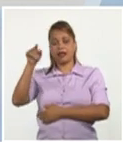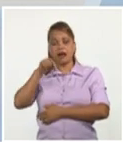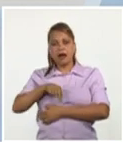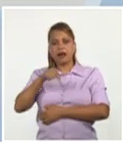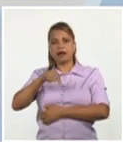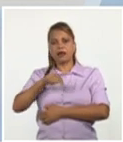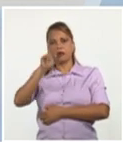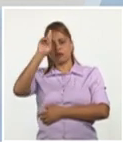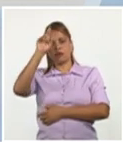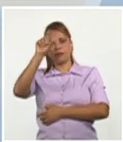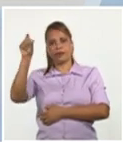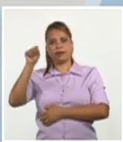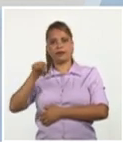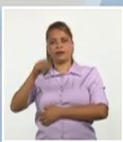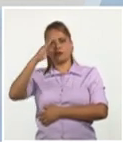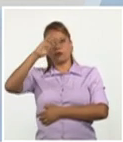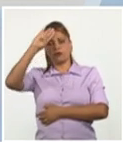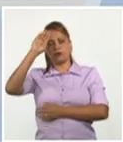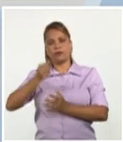hospitales, incluso